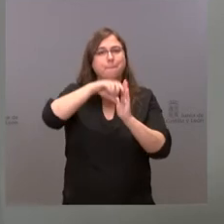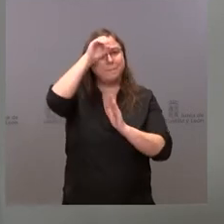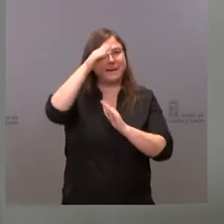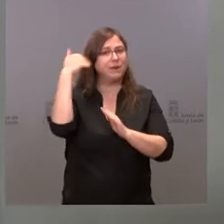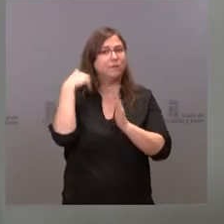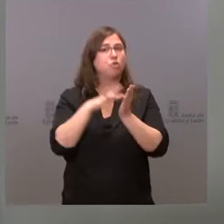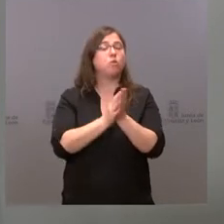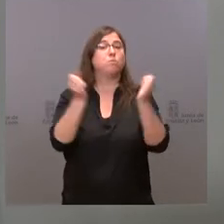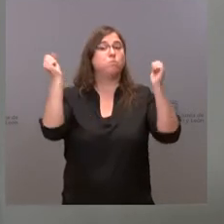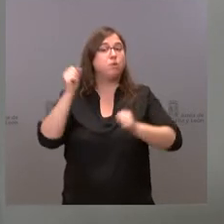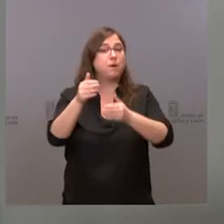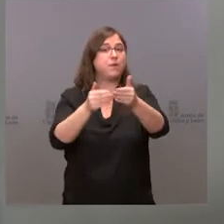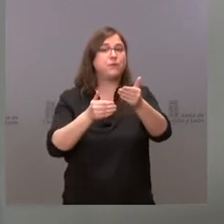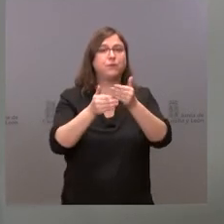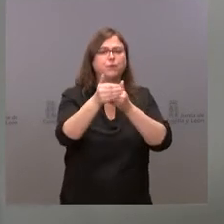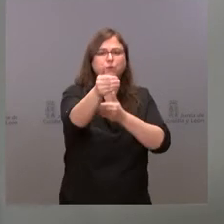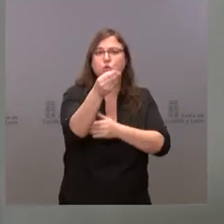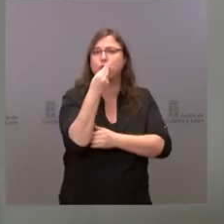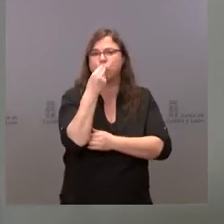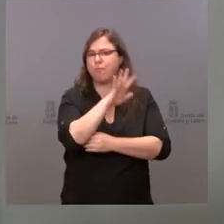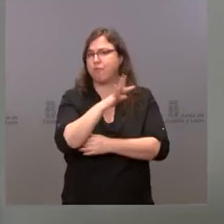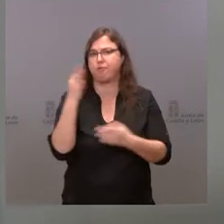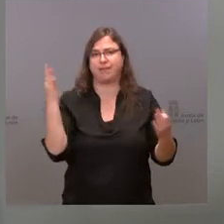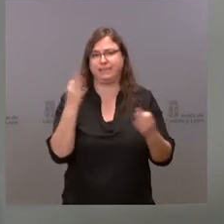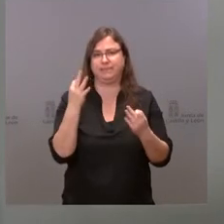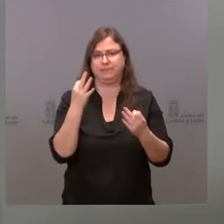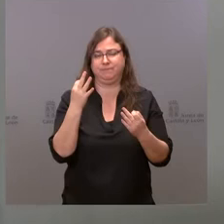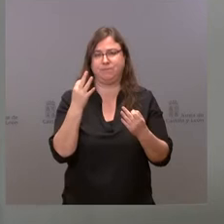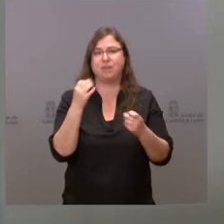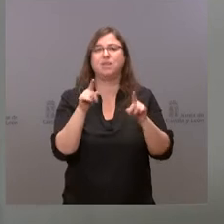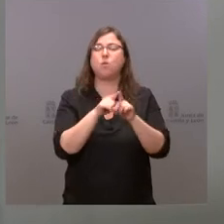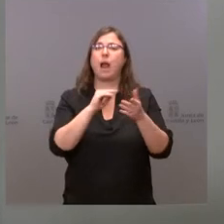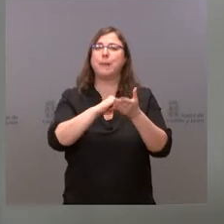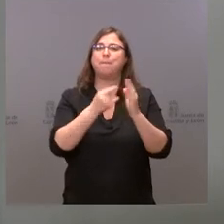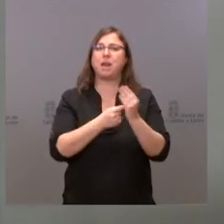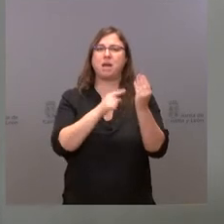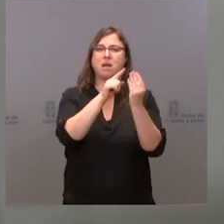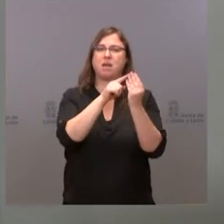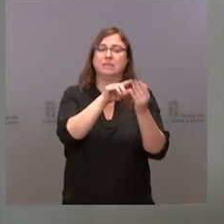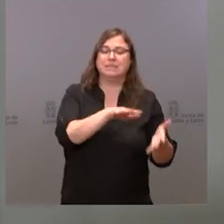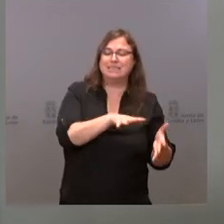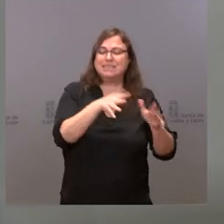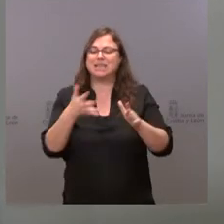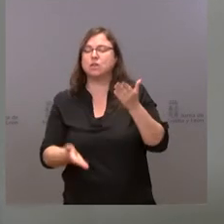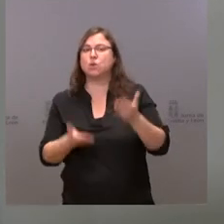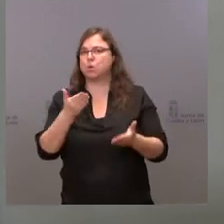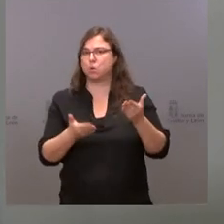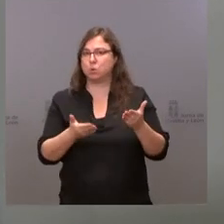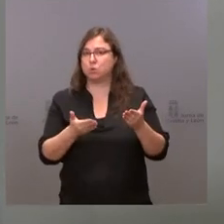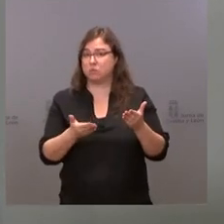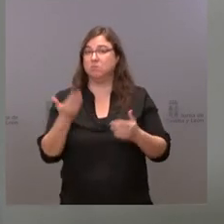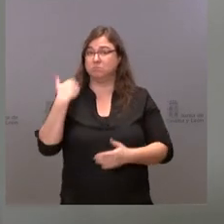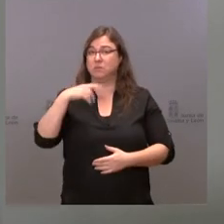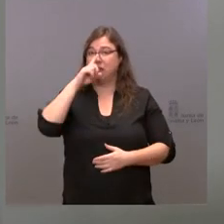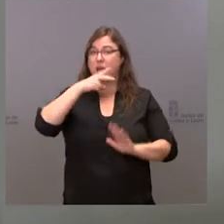cada futuro el mejor procedimiento era ya no tener un plan de transición justa que estaba previsto dentro de la